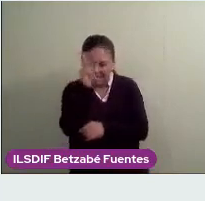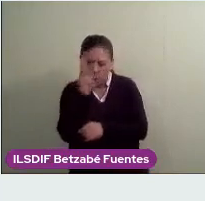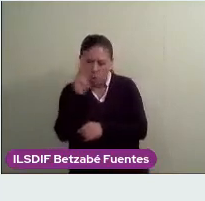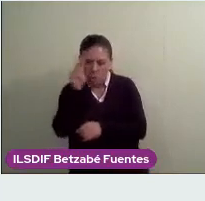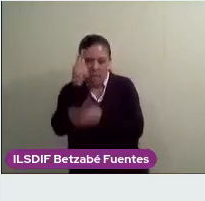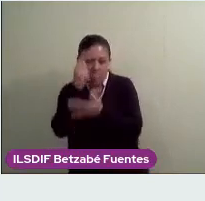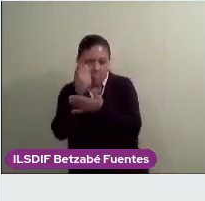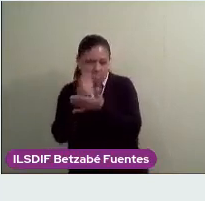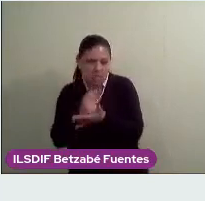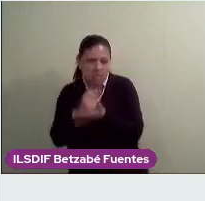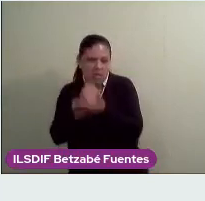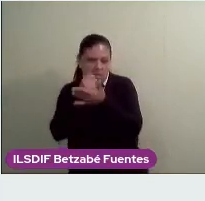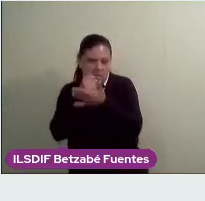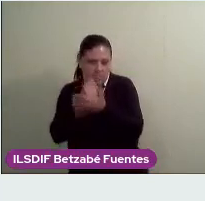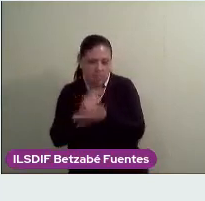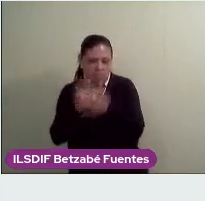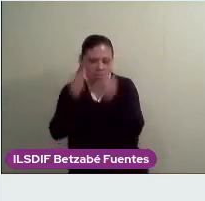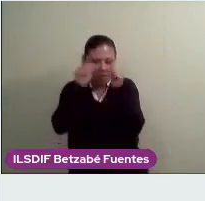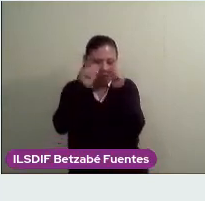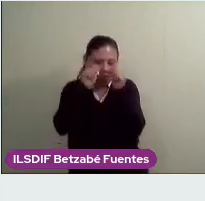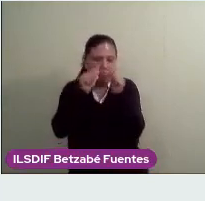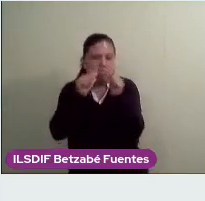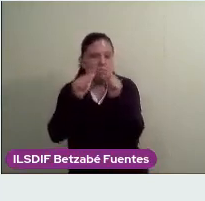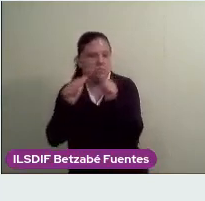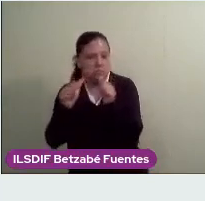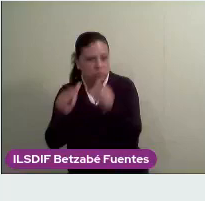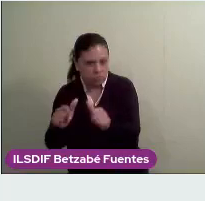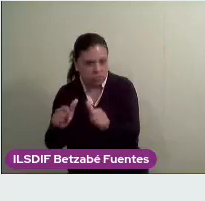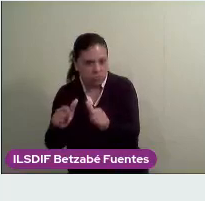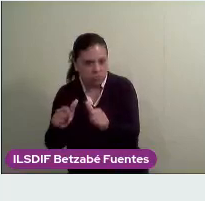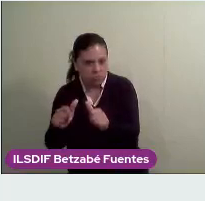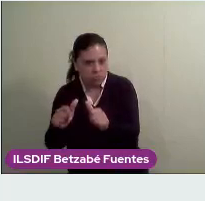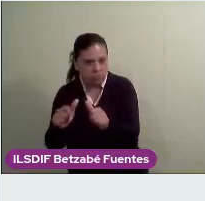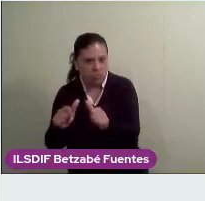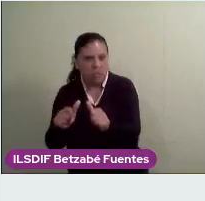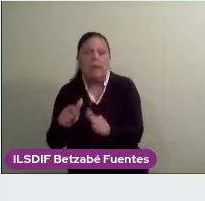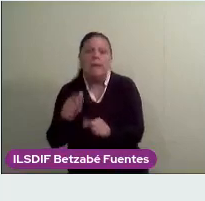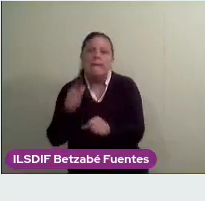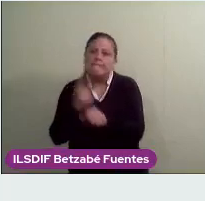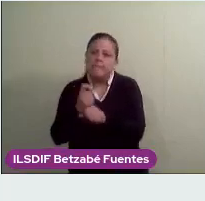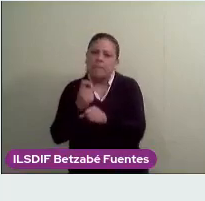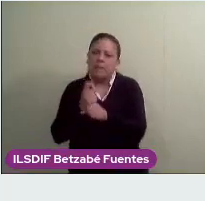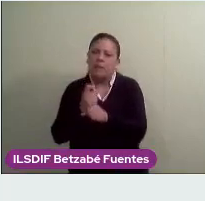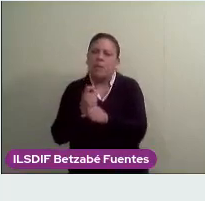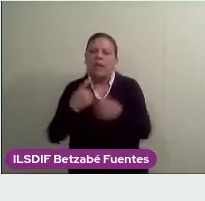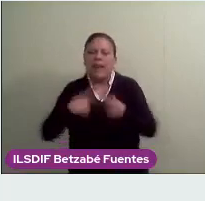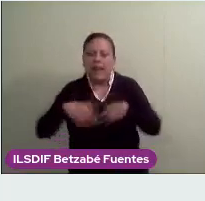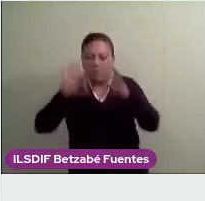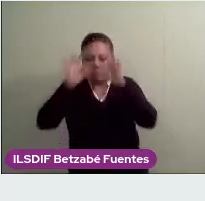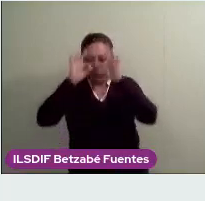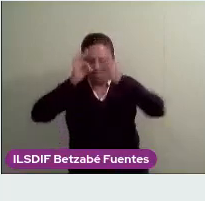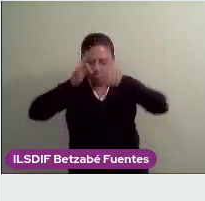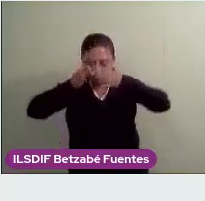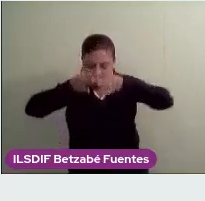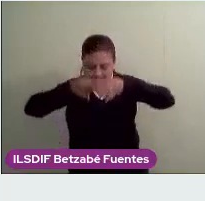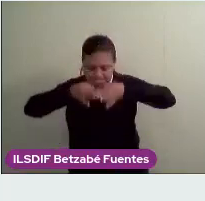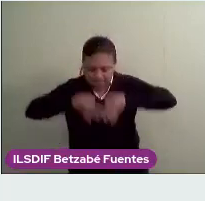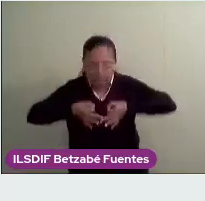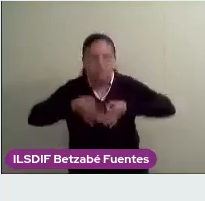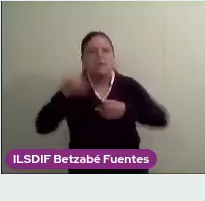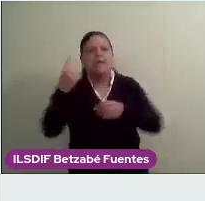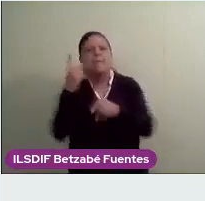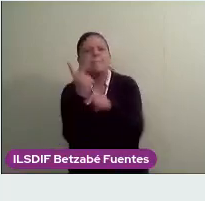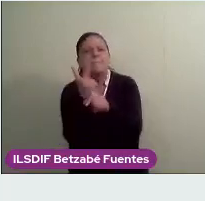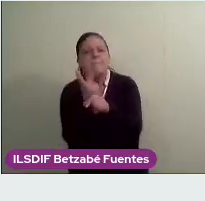las que más se recomiendan es hacer una psicoterapia interpersonal, justo para reconocer qué es lo que está sucediendo